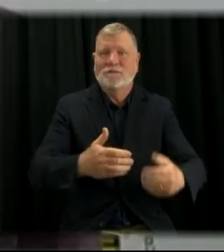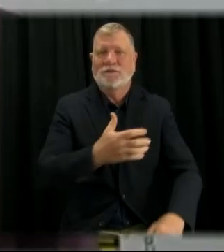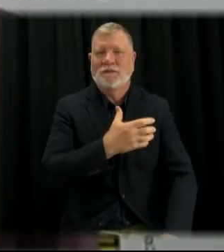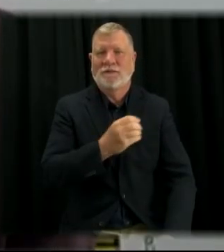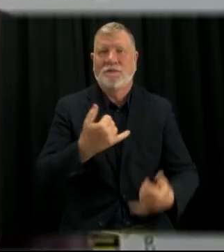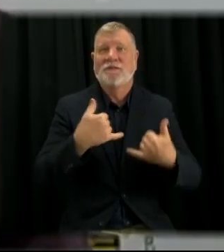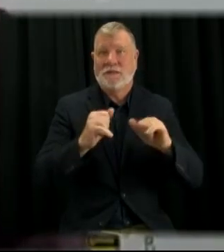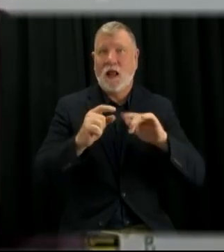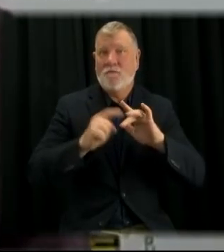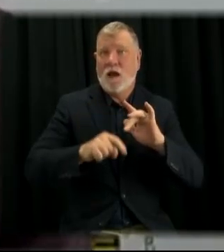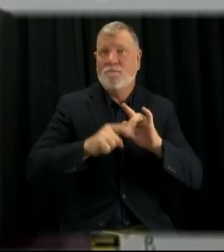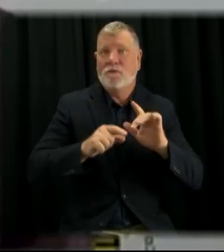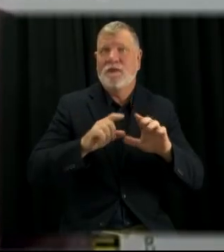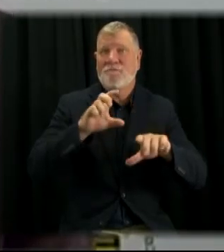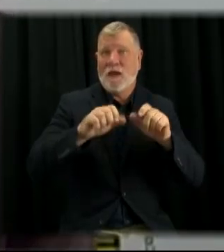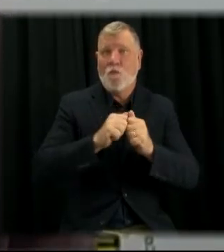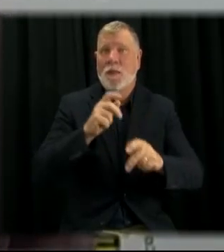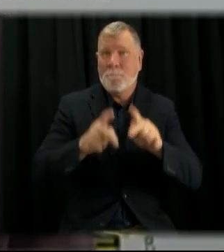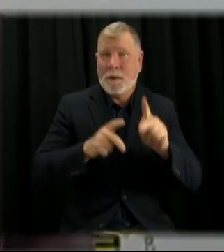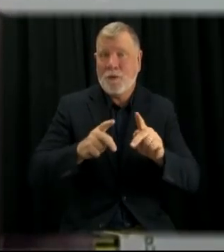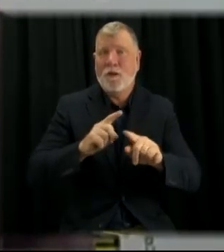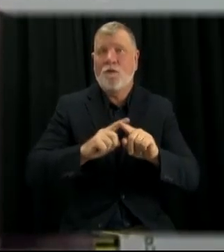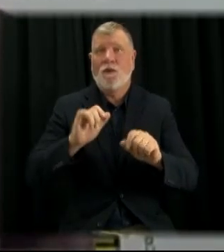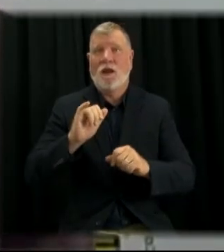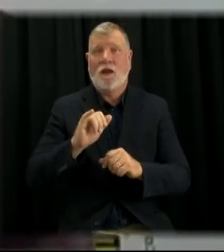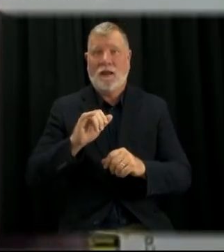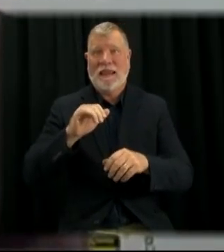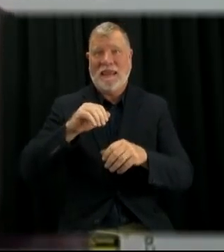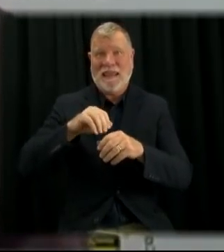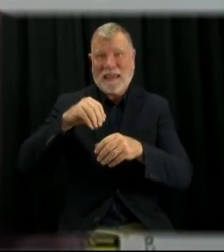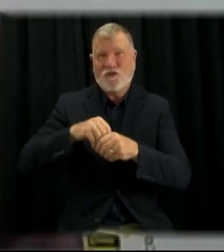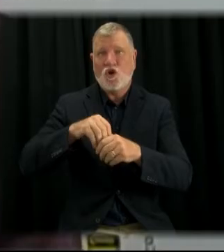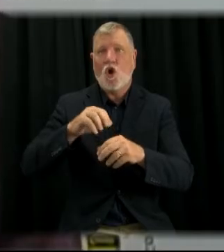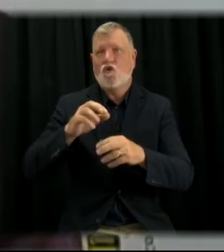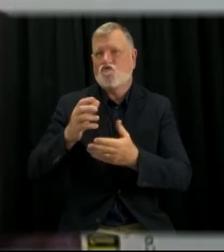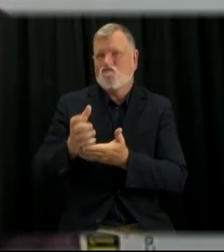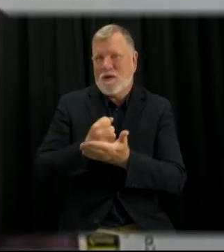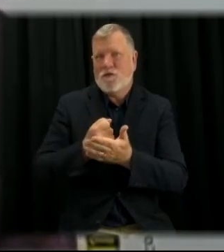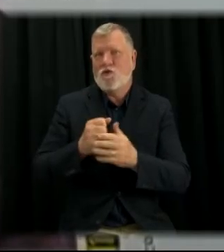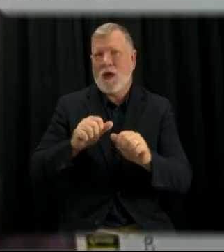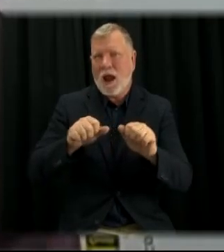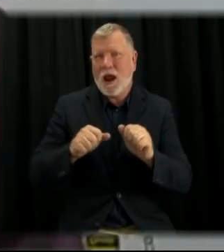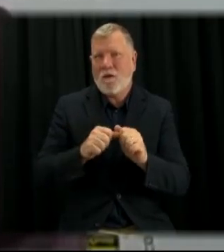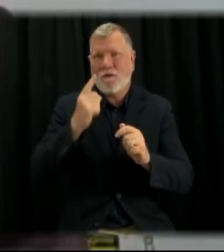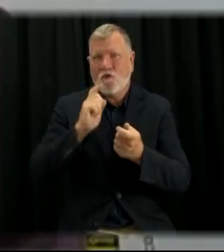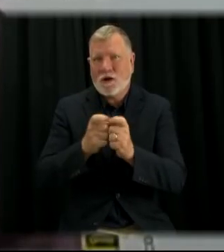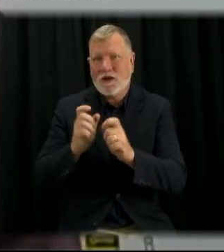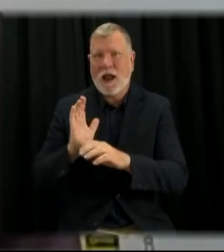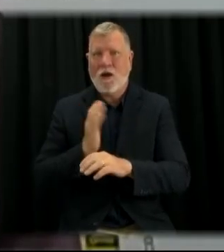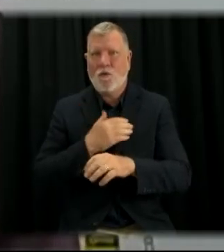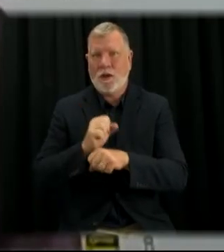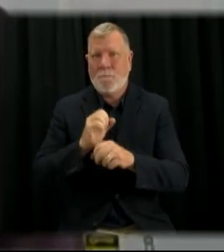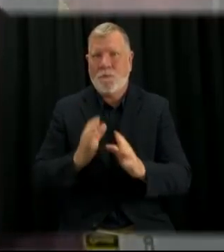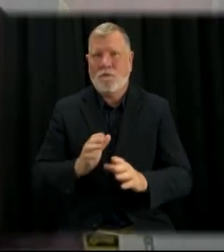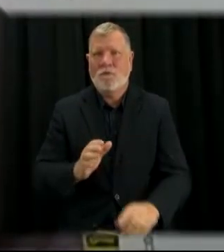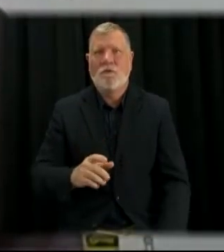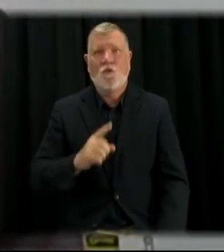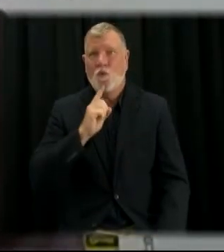invertimos en los procesos. Necesitamos inversión en nuestra gente para el departamento